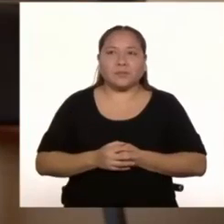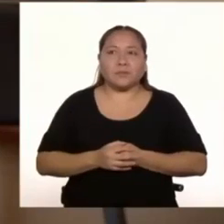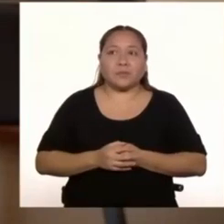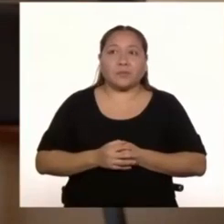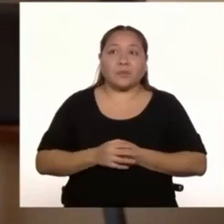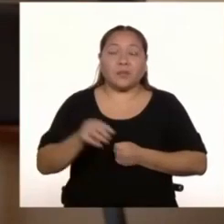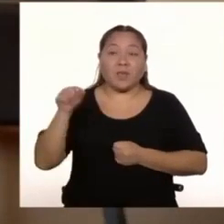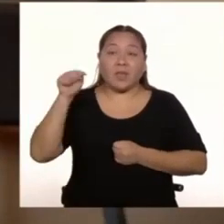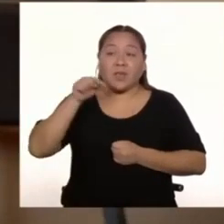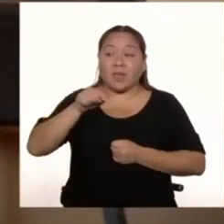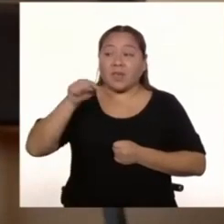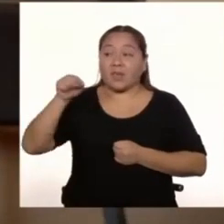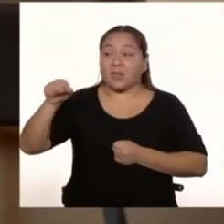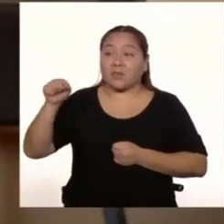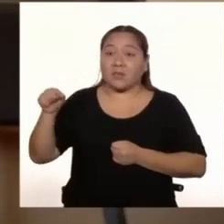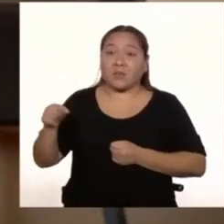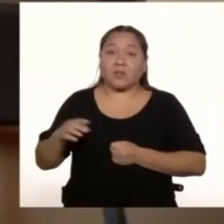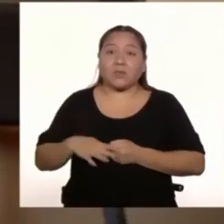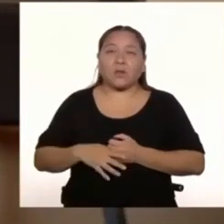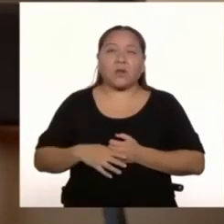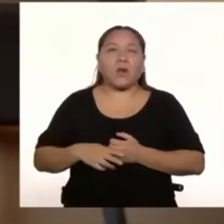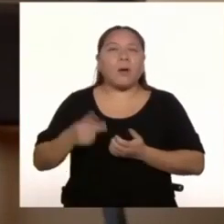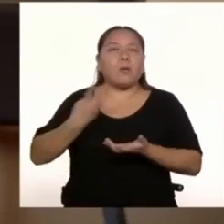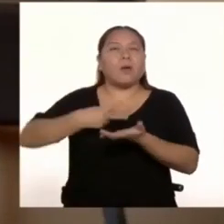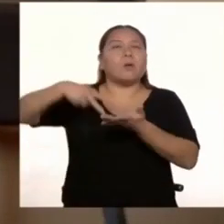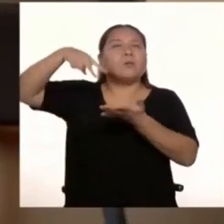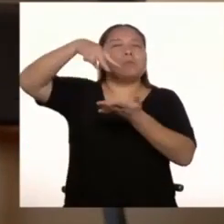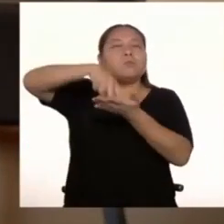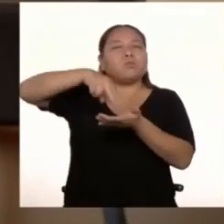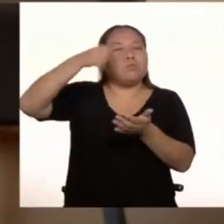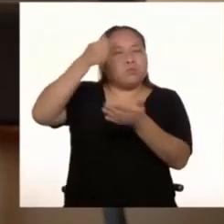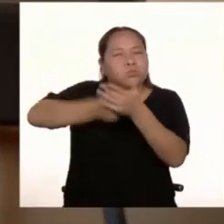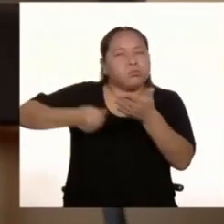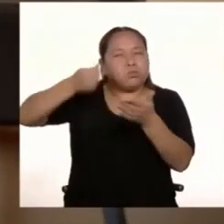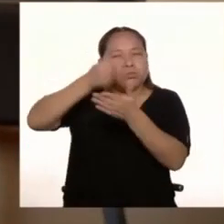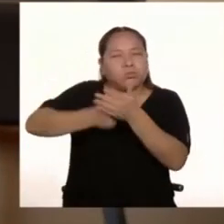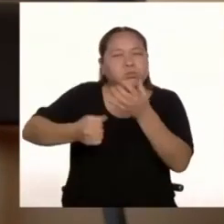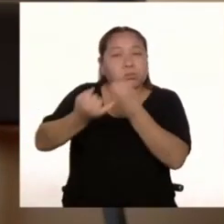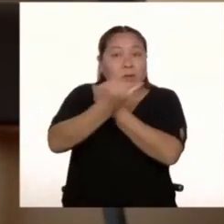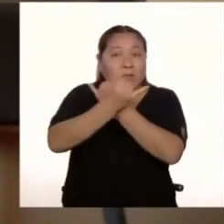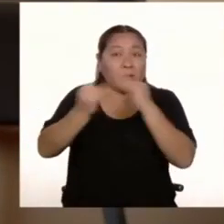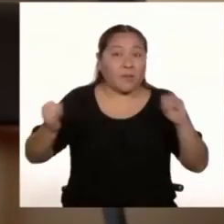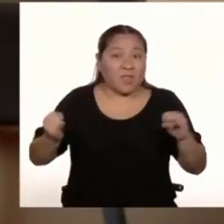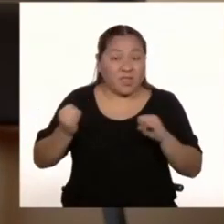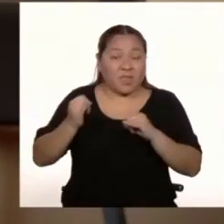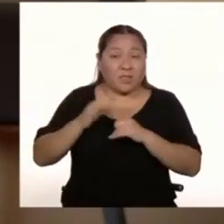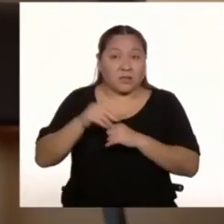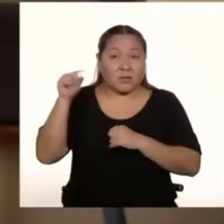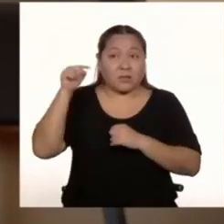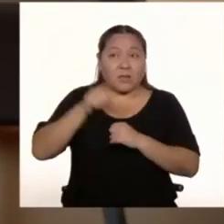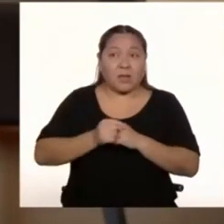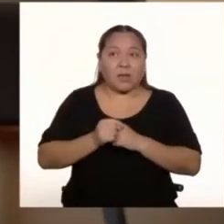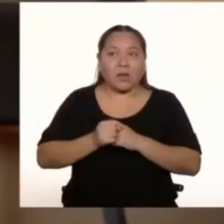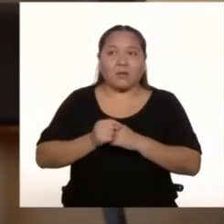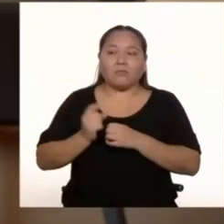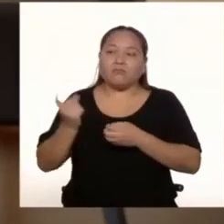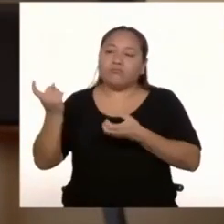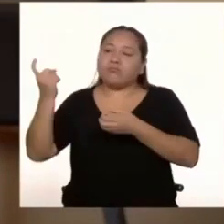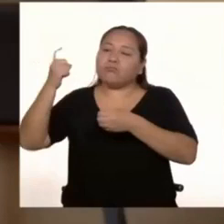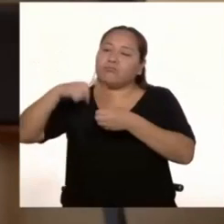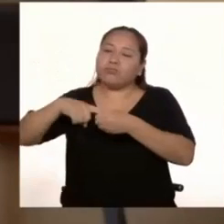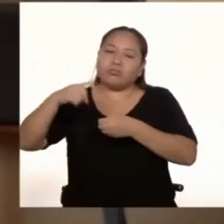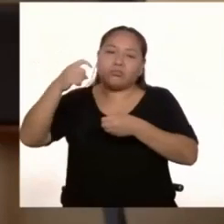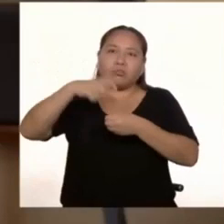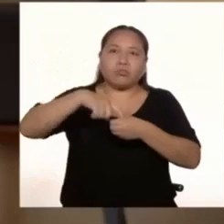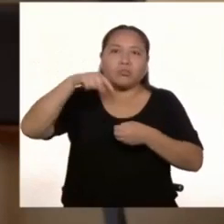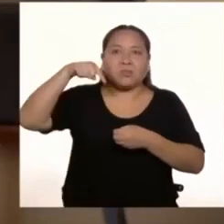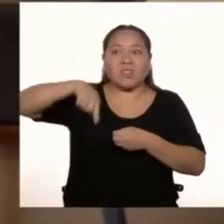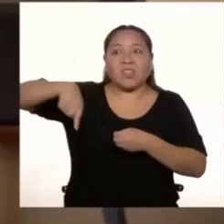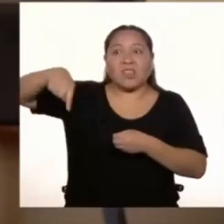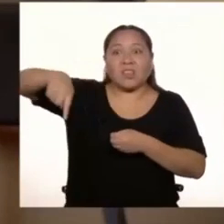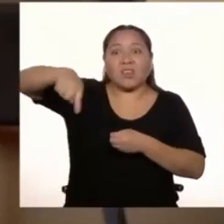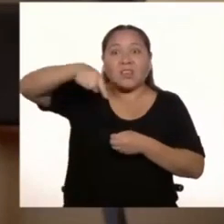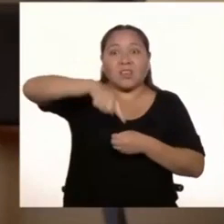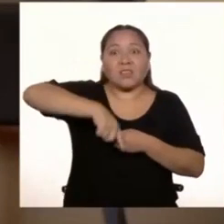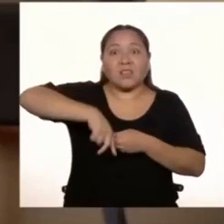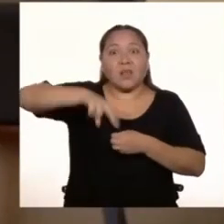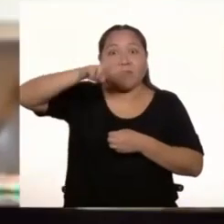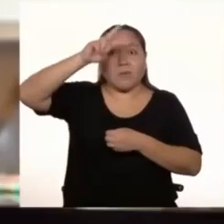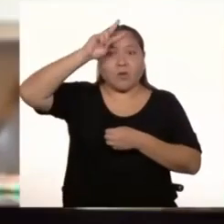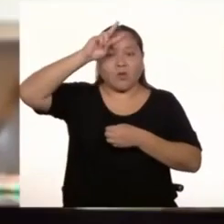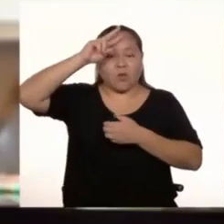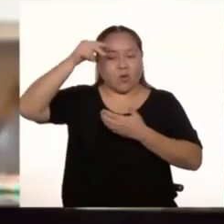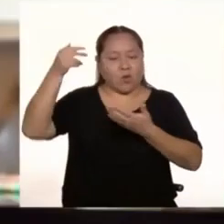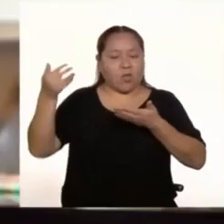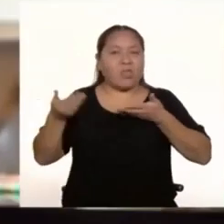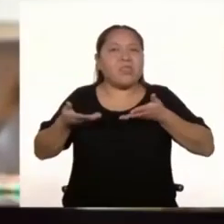Muchos de estos héroes, digamos, militares que van a servir para crear pues el mito de que el Perú nace con la